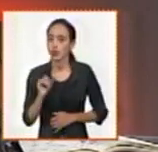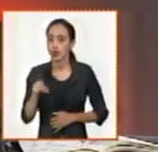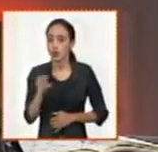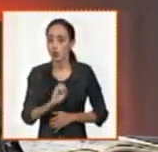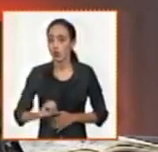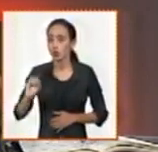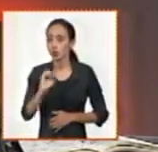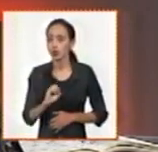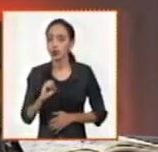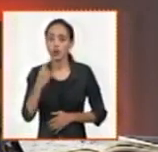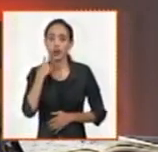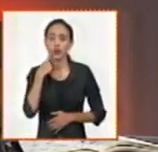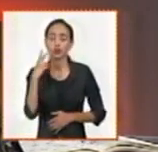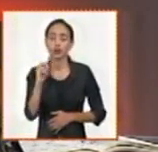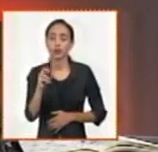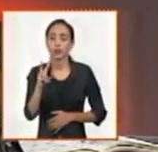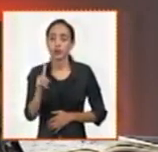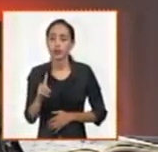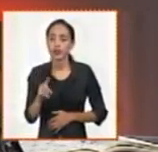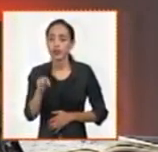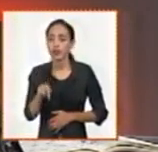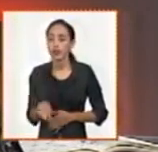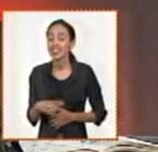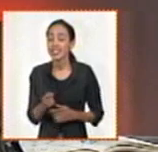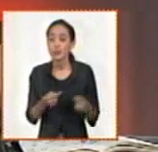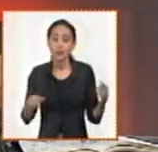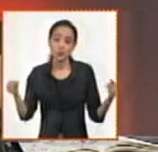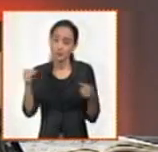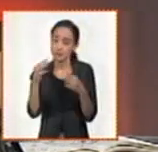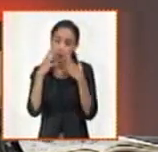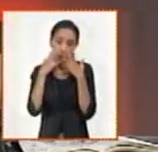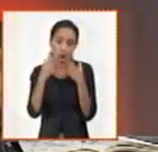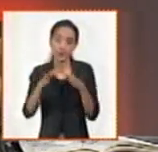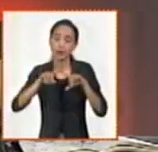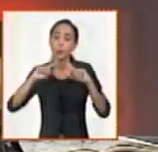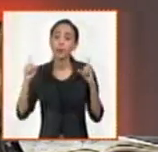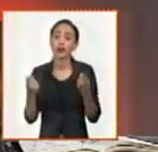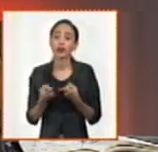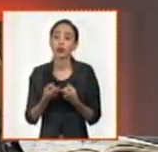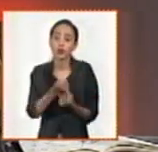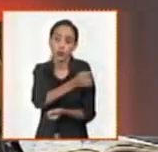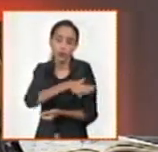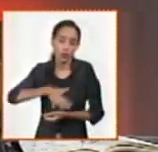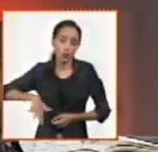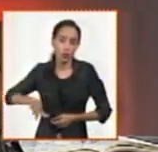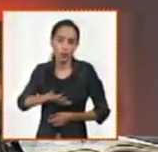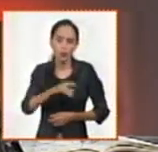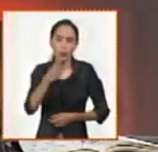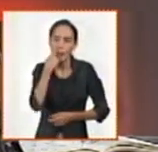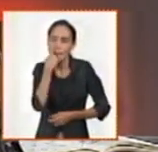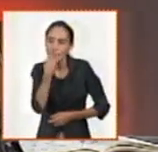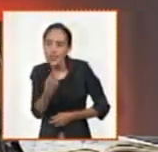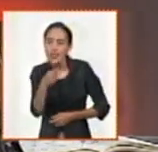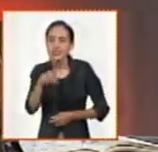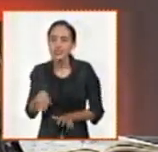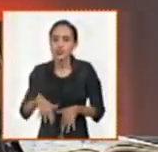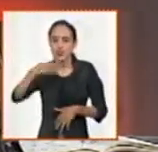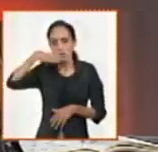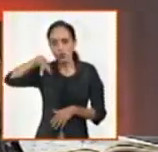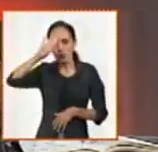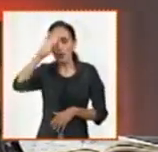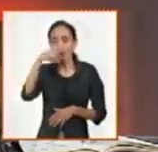altura del siglo XXI, y eso es fundamentalmente importante para todos nuestros pueblos escuchar. Entonces tenemos